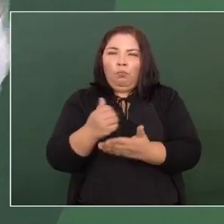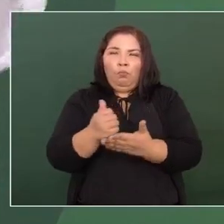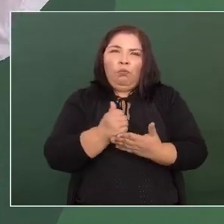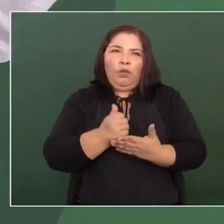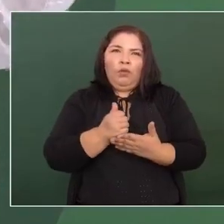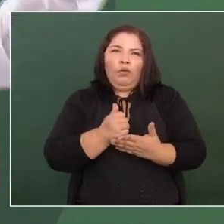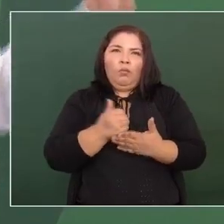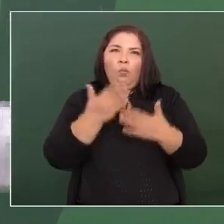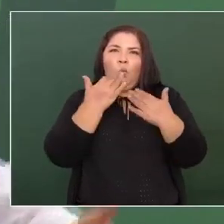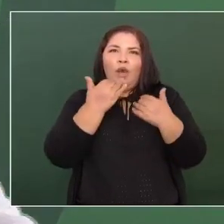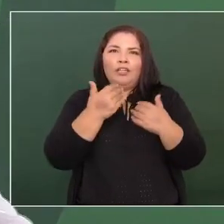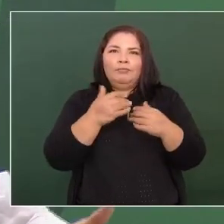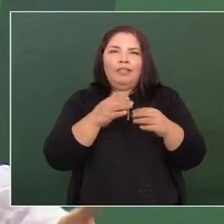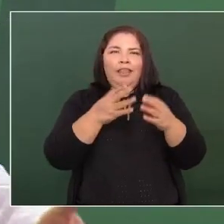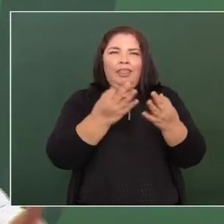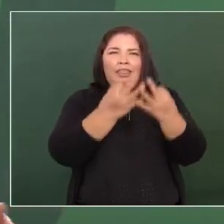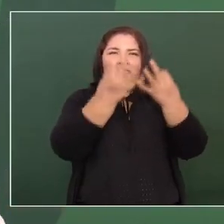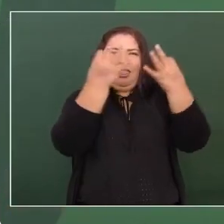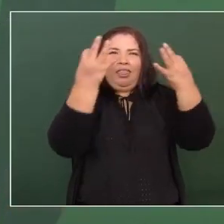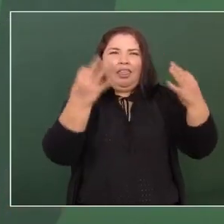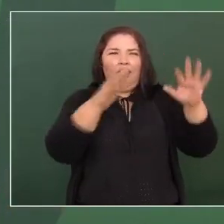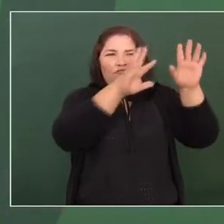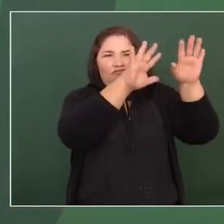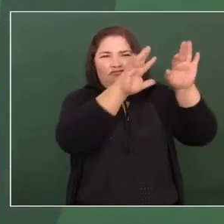En que no hubo derrumbes,